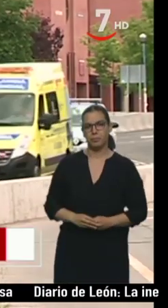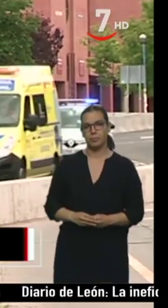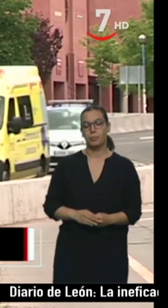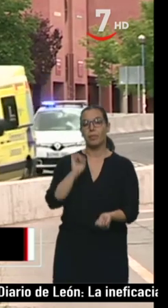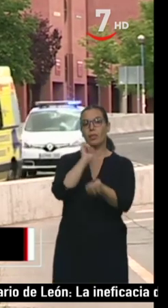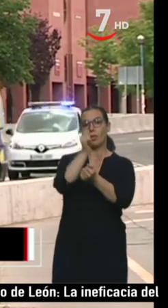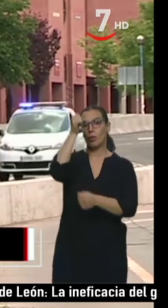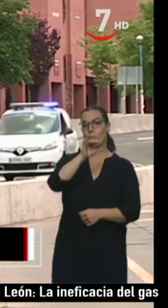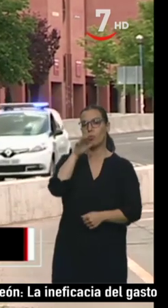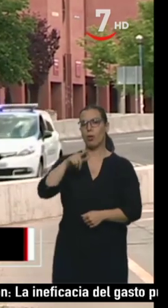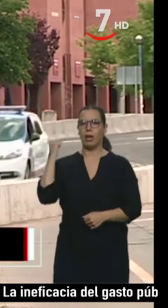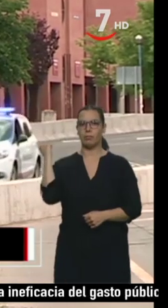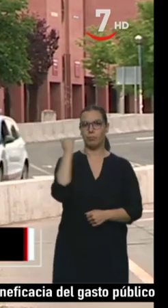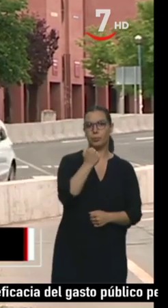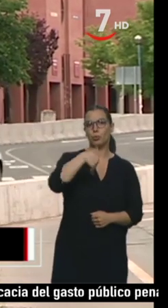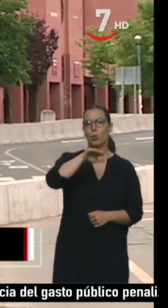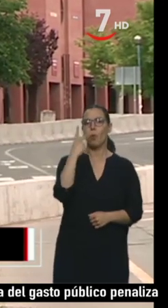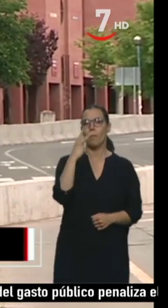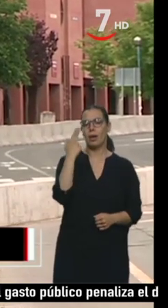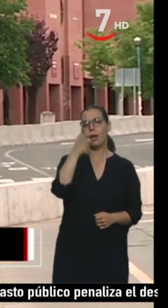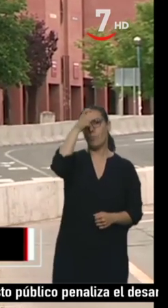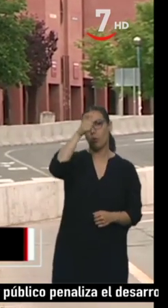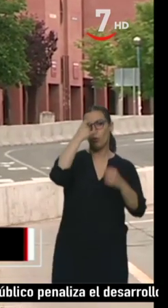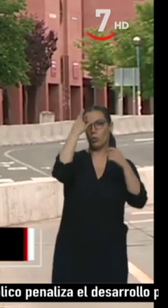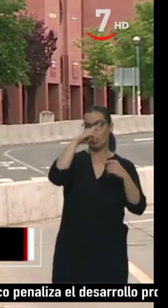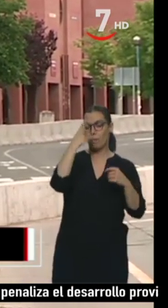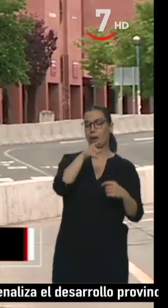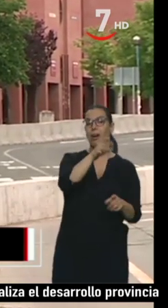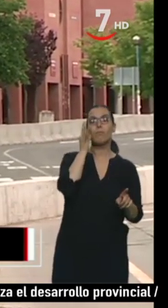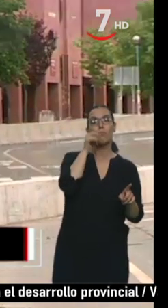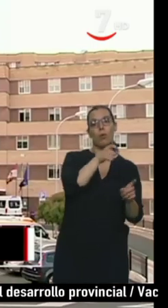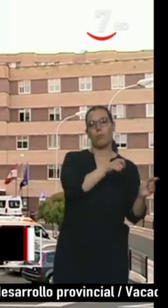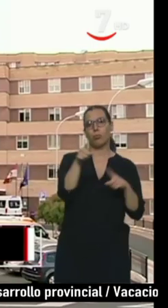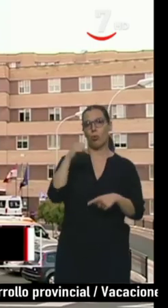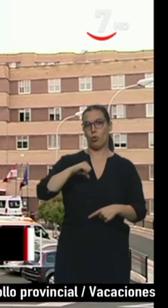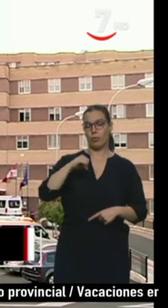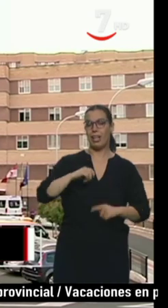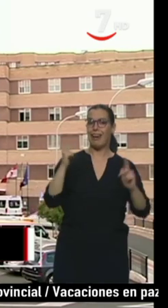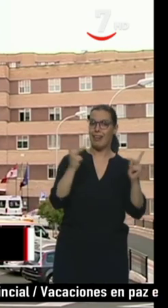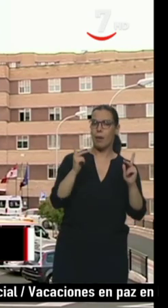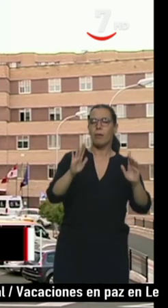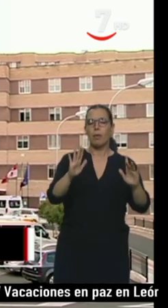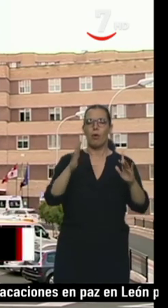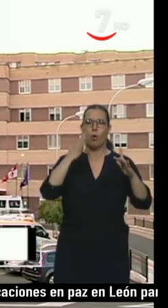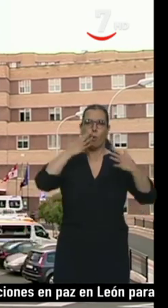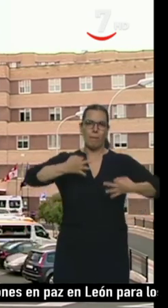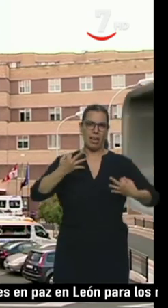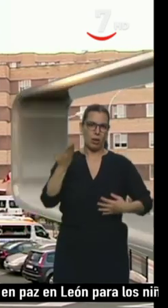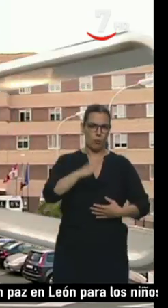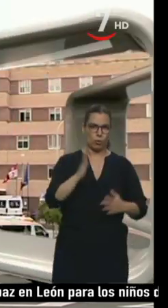Detenido un hombre por apuñalar a su pareja en Fuenterroble, en Salamanca. La mujer está ingresada en el hospital. Está grave, aunque no se teme por su vida.